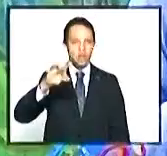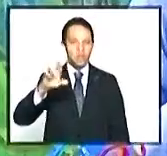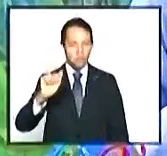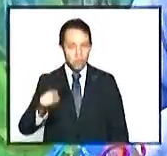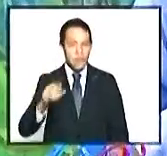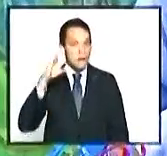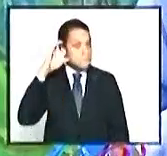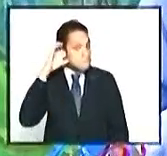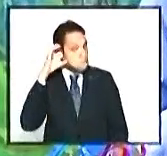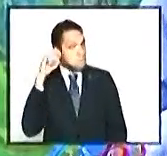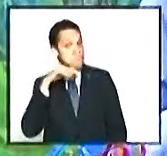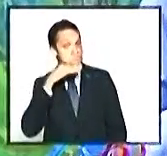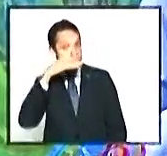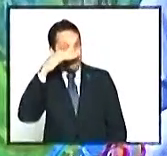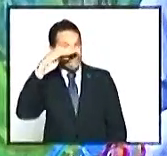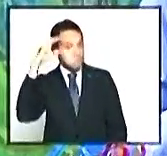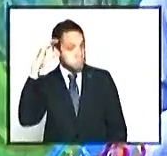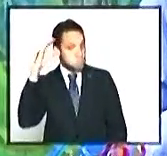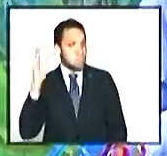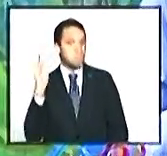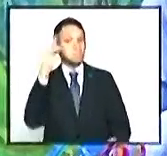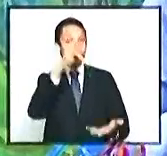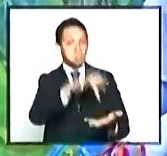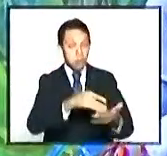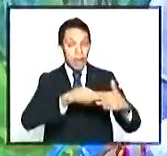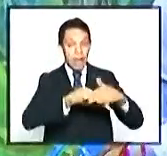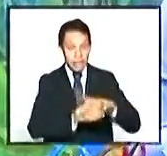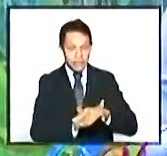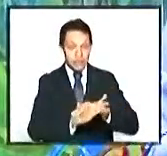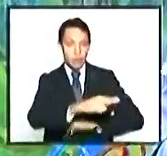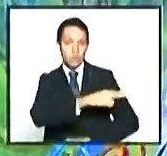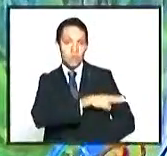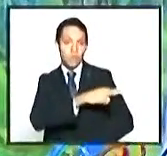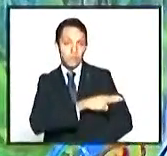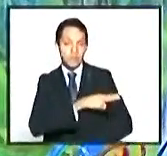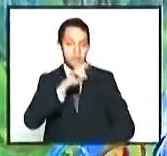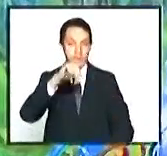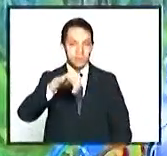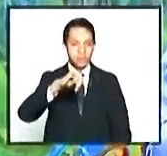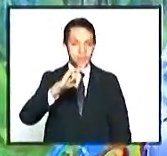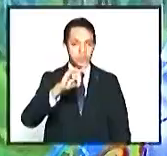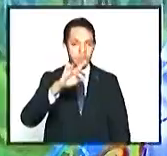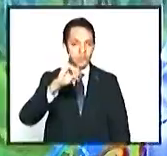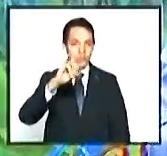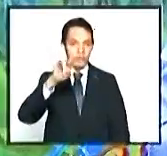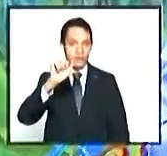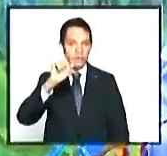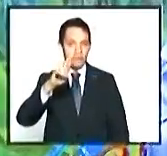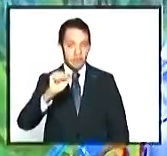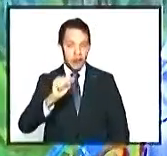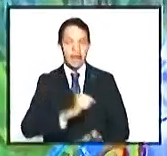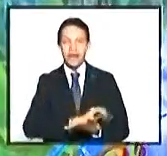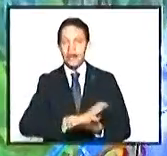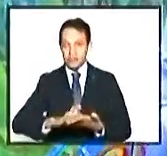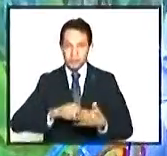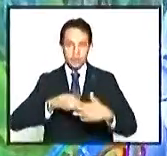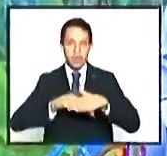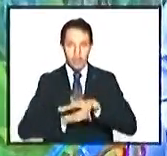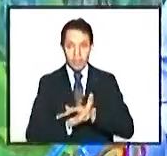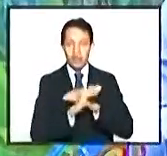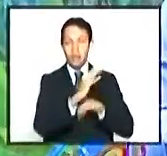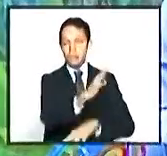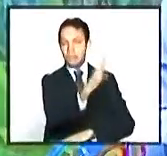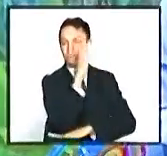sus alrededores asistan al Hotel Nutibara sábado y domingo 26 y 27 con entrada libre. Lo mismo